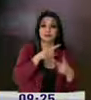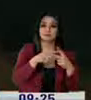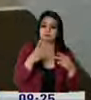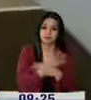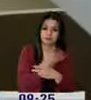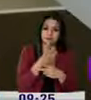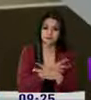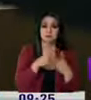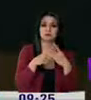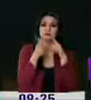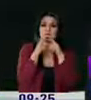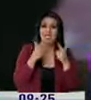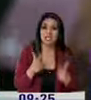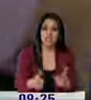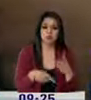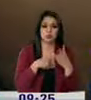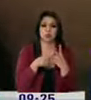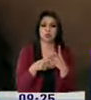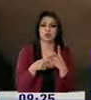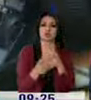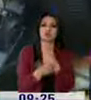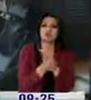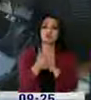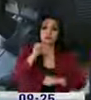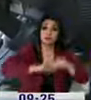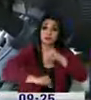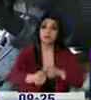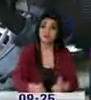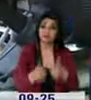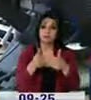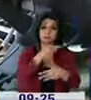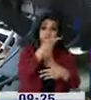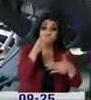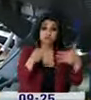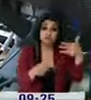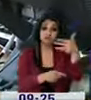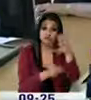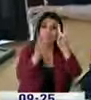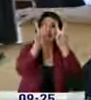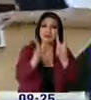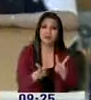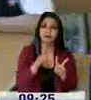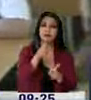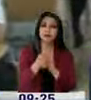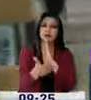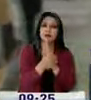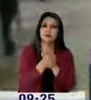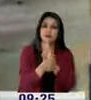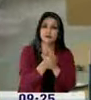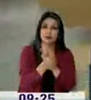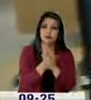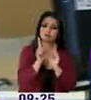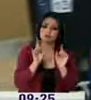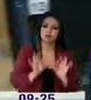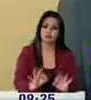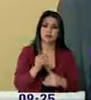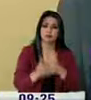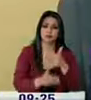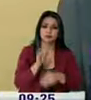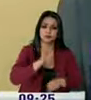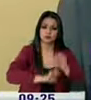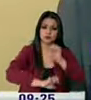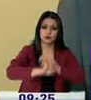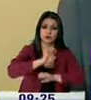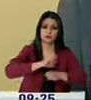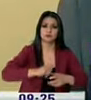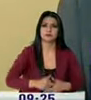dominio lingüístico, dominio social y dominio científico son los cinco campos de aptitudes y destrezas que se evalúan en este proceso. En